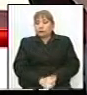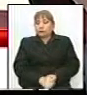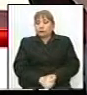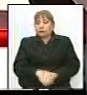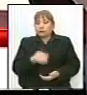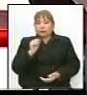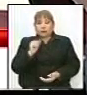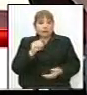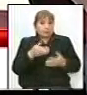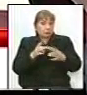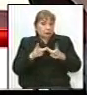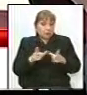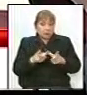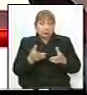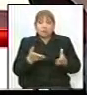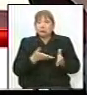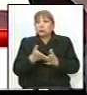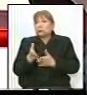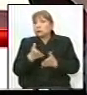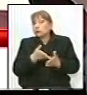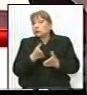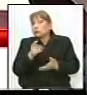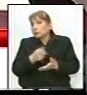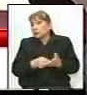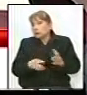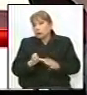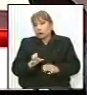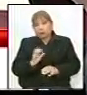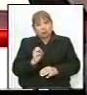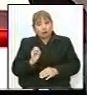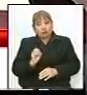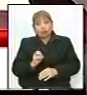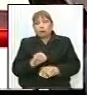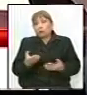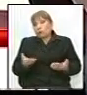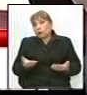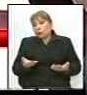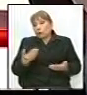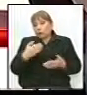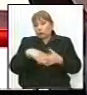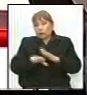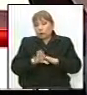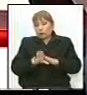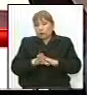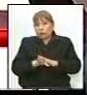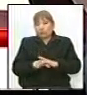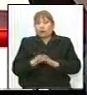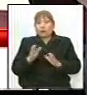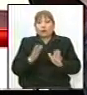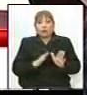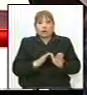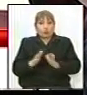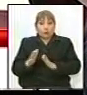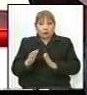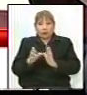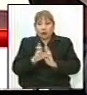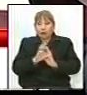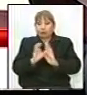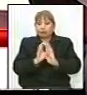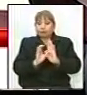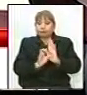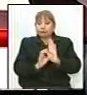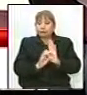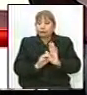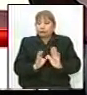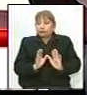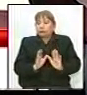hay lugar o no, qué mecanismo hay o no hay dentro del marco legal y dentro de las facultades constitucionales, ¿no? Y de acuerdo a